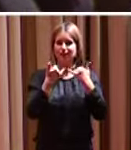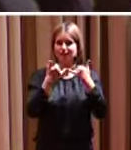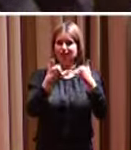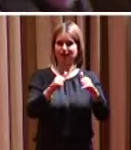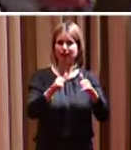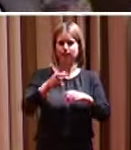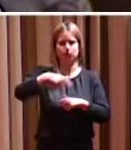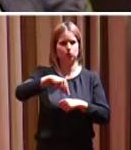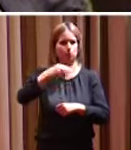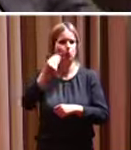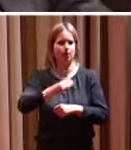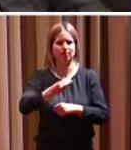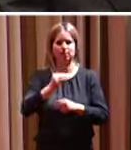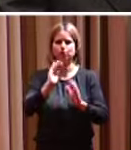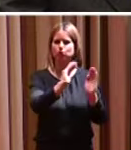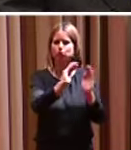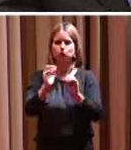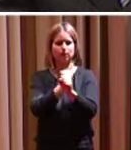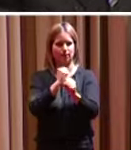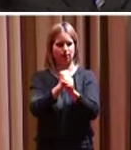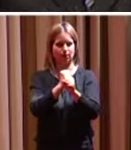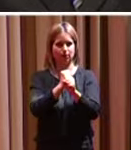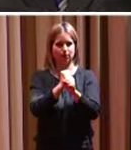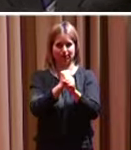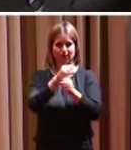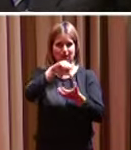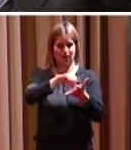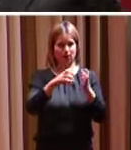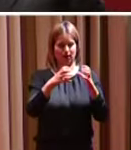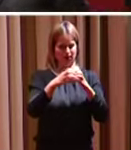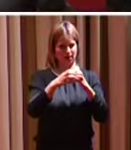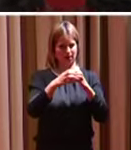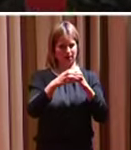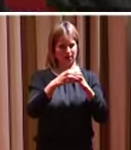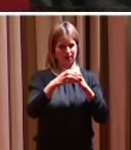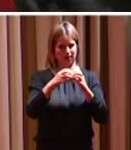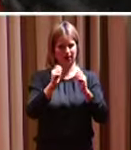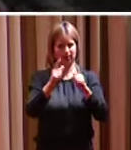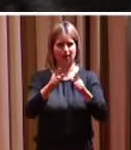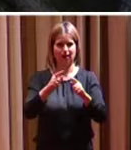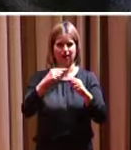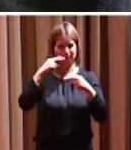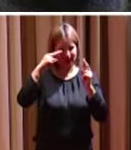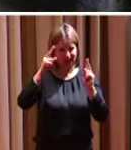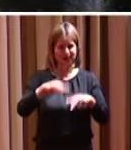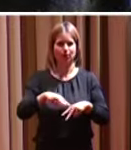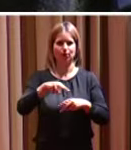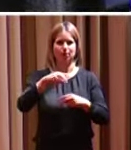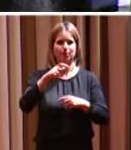es vuestra labor, haciendo que nuestra ciudad sea reconocida, reconocida y